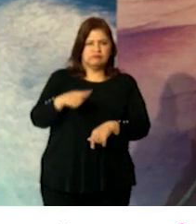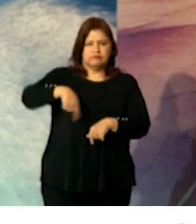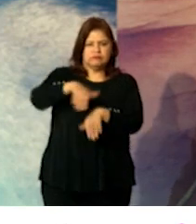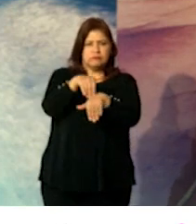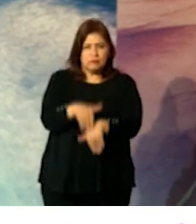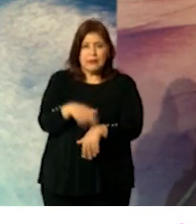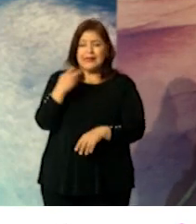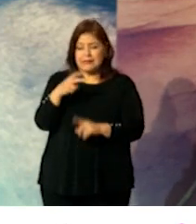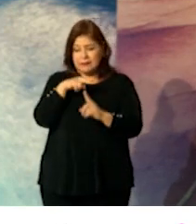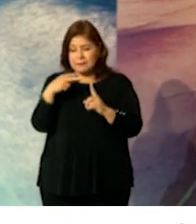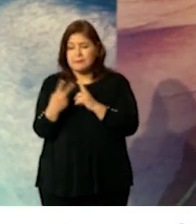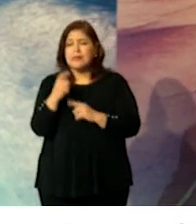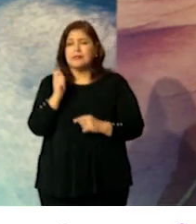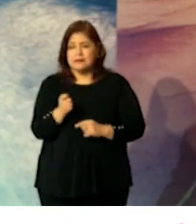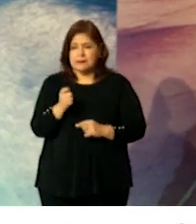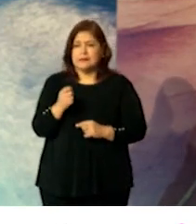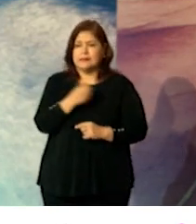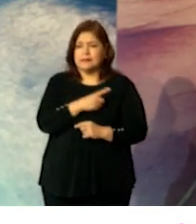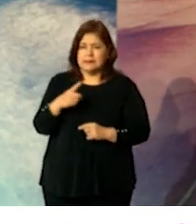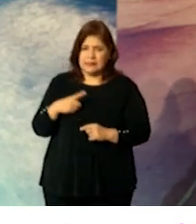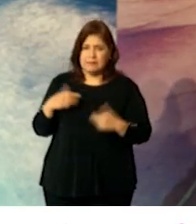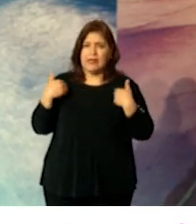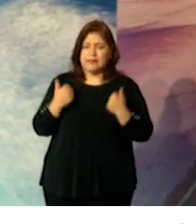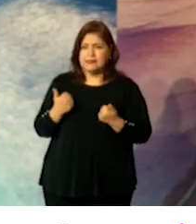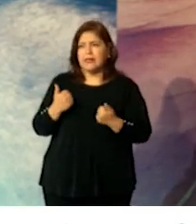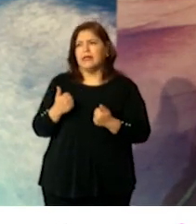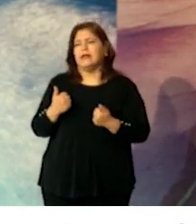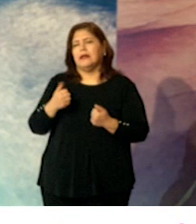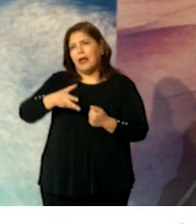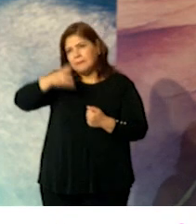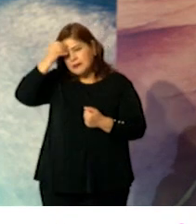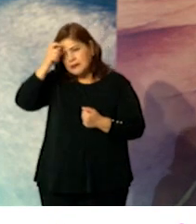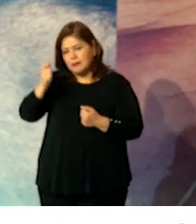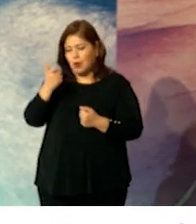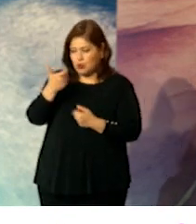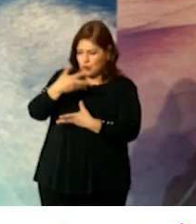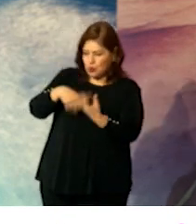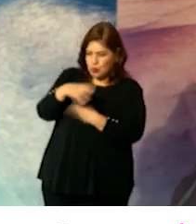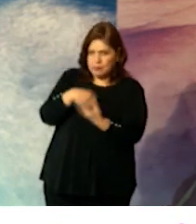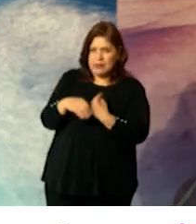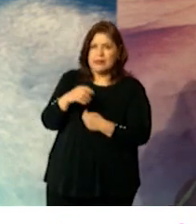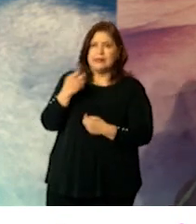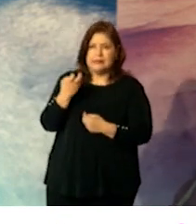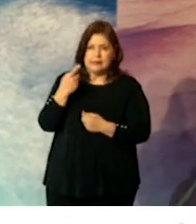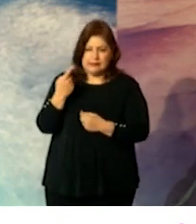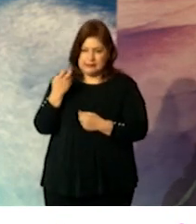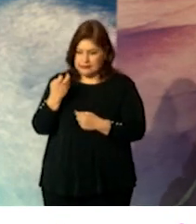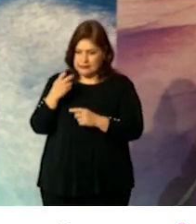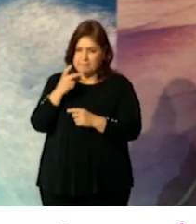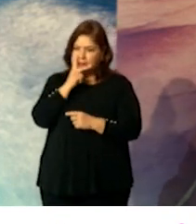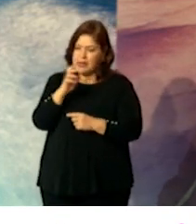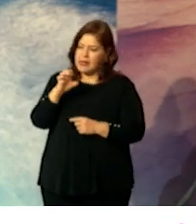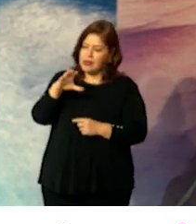que viene de un entendimiento y un aprendizaje de que la economía, que de hecho pues su origen de la palabra economía